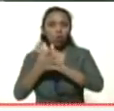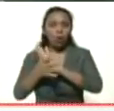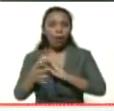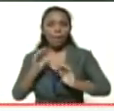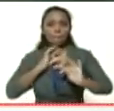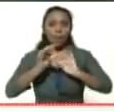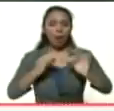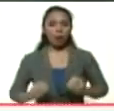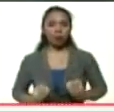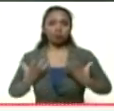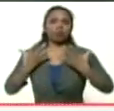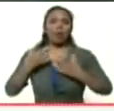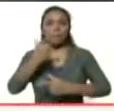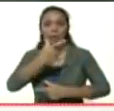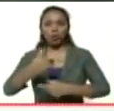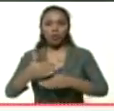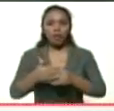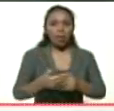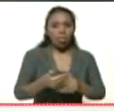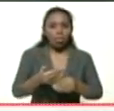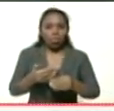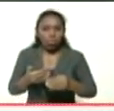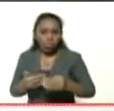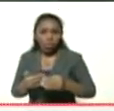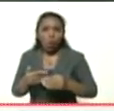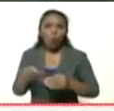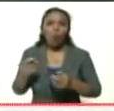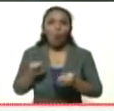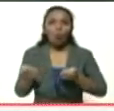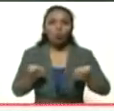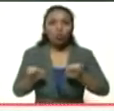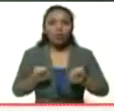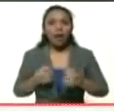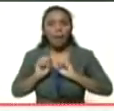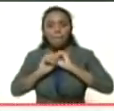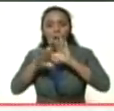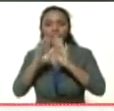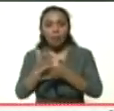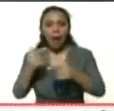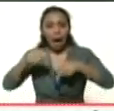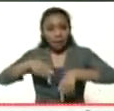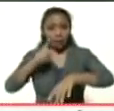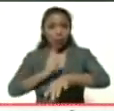de retroceso en el control de la pandemia. Así que en este momento,